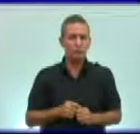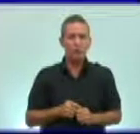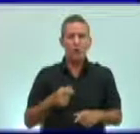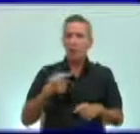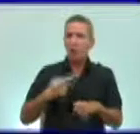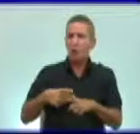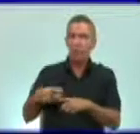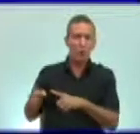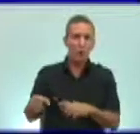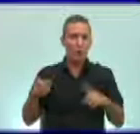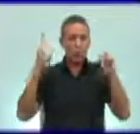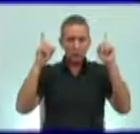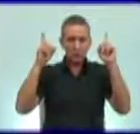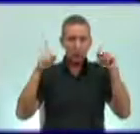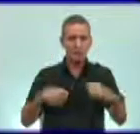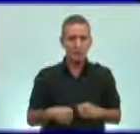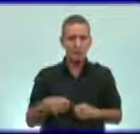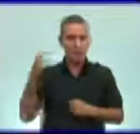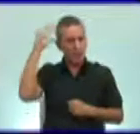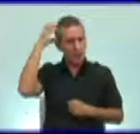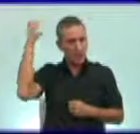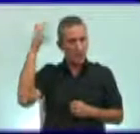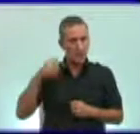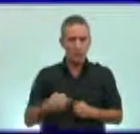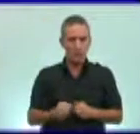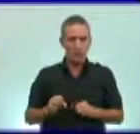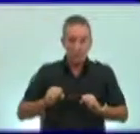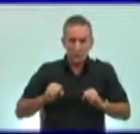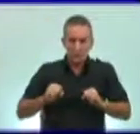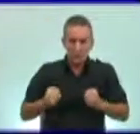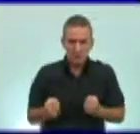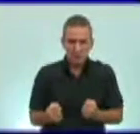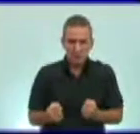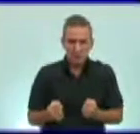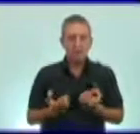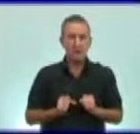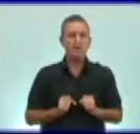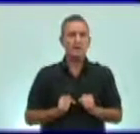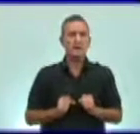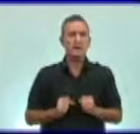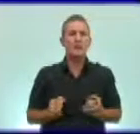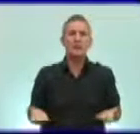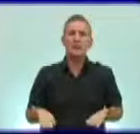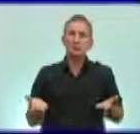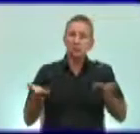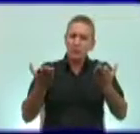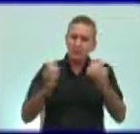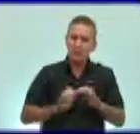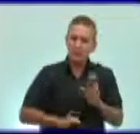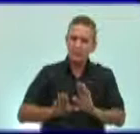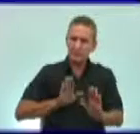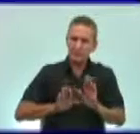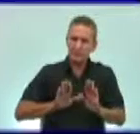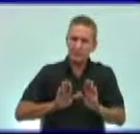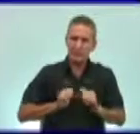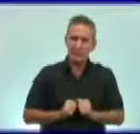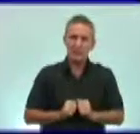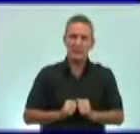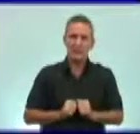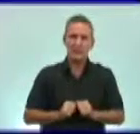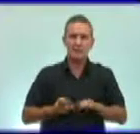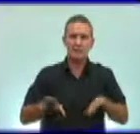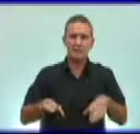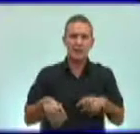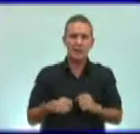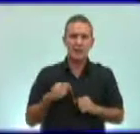políticas de los gobiernos más radicales y más progresistas pues defienden las posiciones de un Simón Bolívar